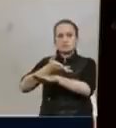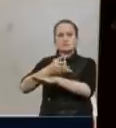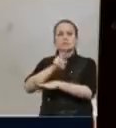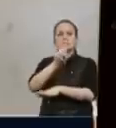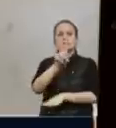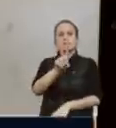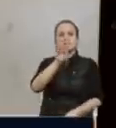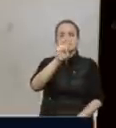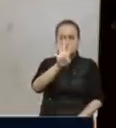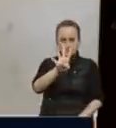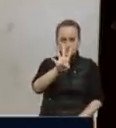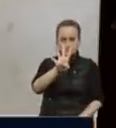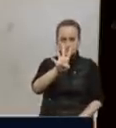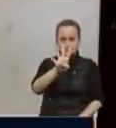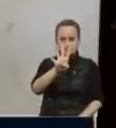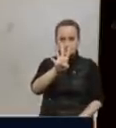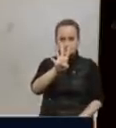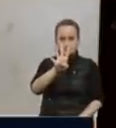24,